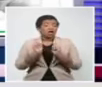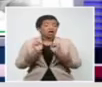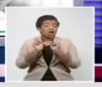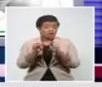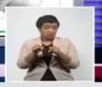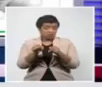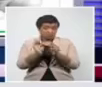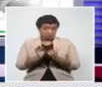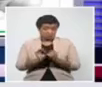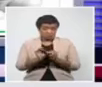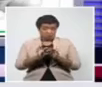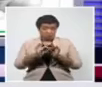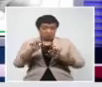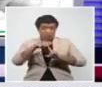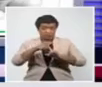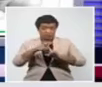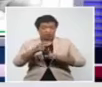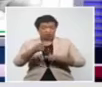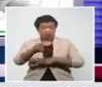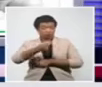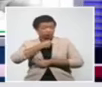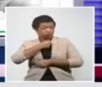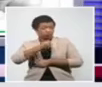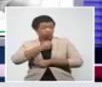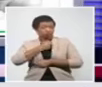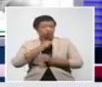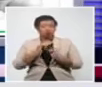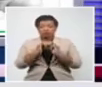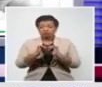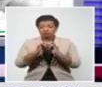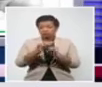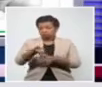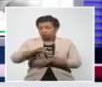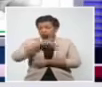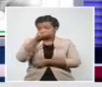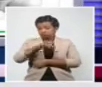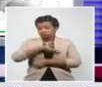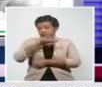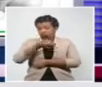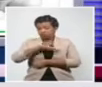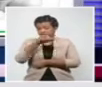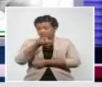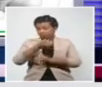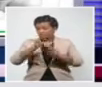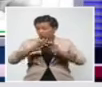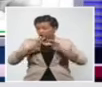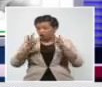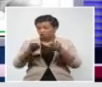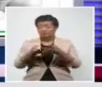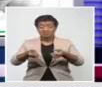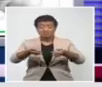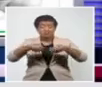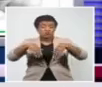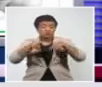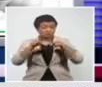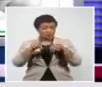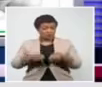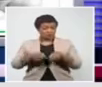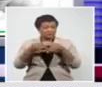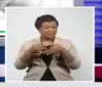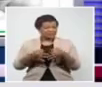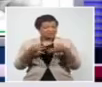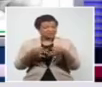muchísimo placer, desde allí nos realiza este contacto el periodista Miguel Reyes Mendoza. Miguel, como siempre,